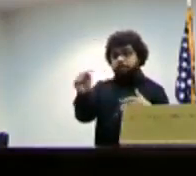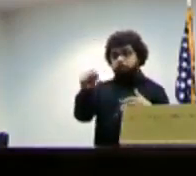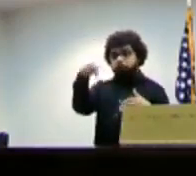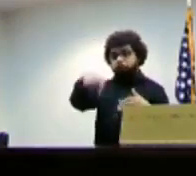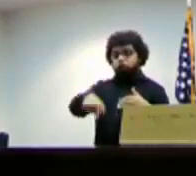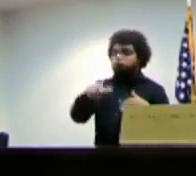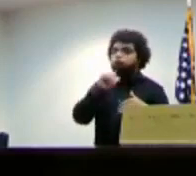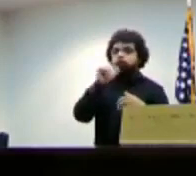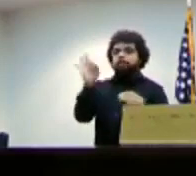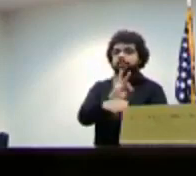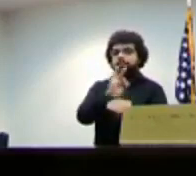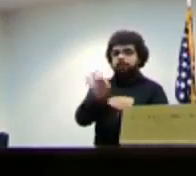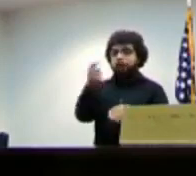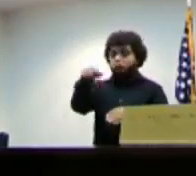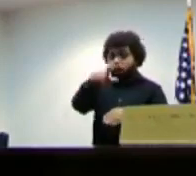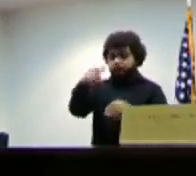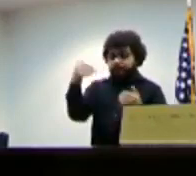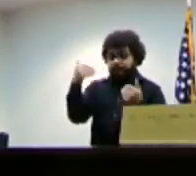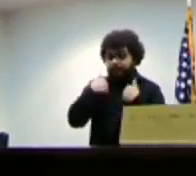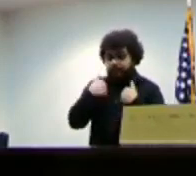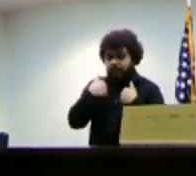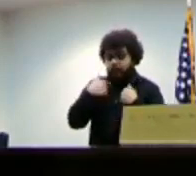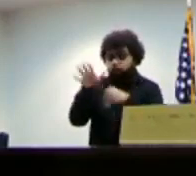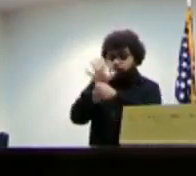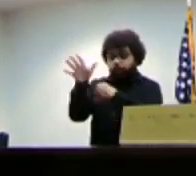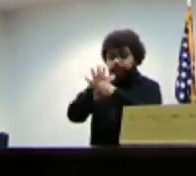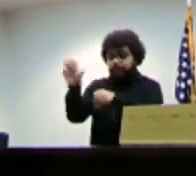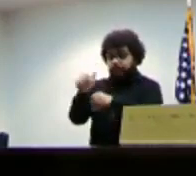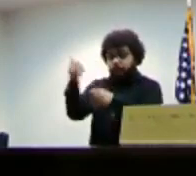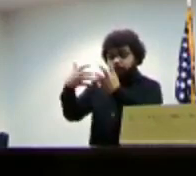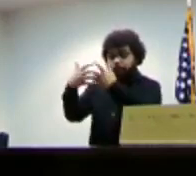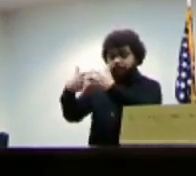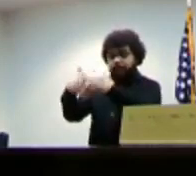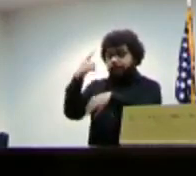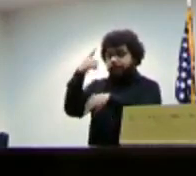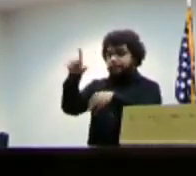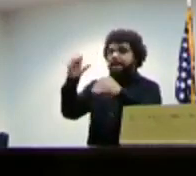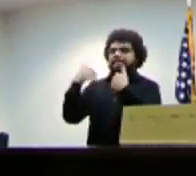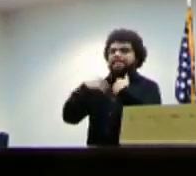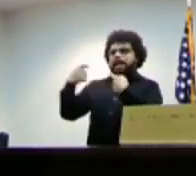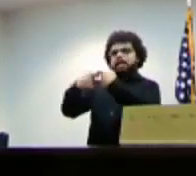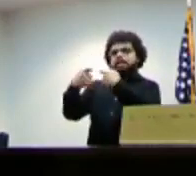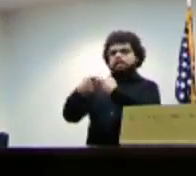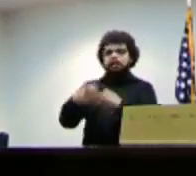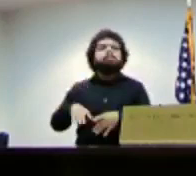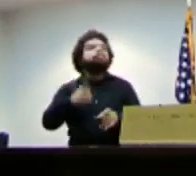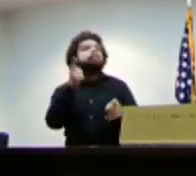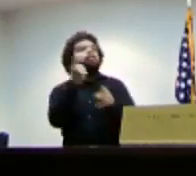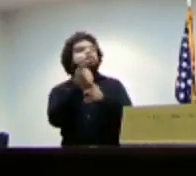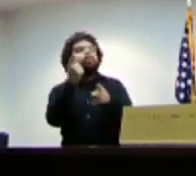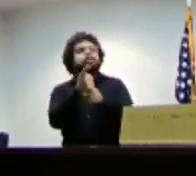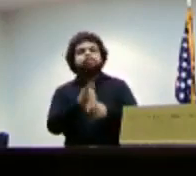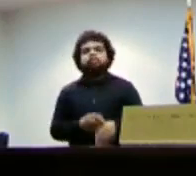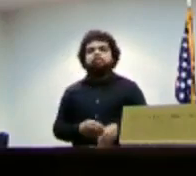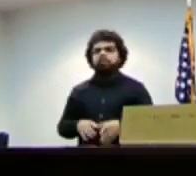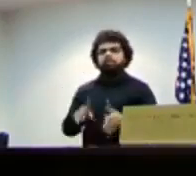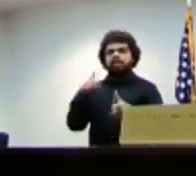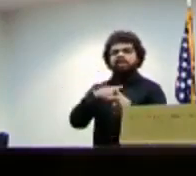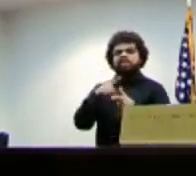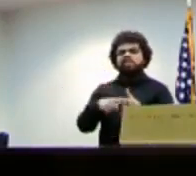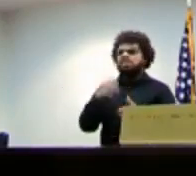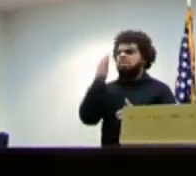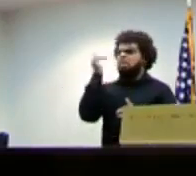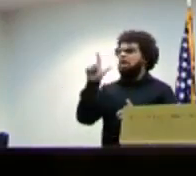plantas tenían la capacidad para generar toda la demanda. Eso es correcto. Y entonces, ¿por qué Luma dice que ustedes